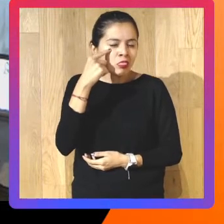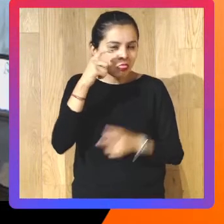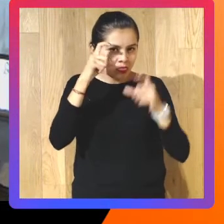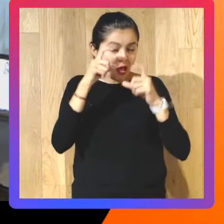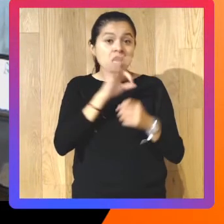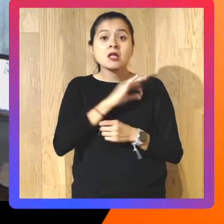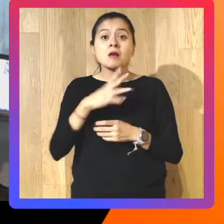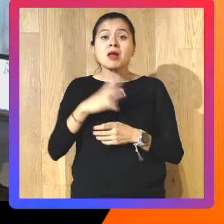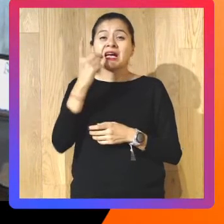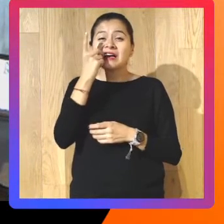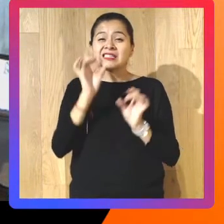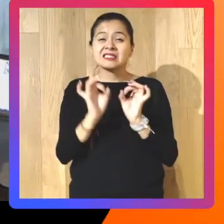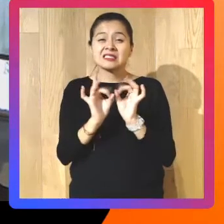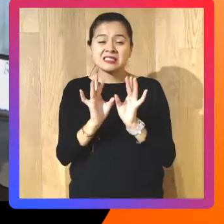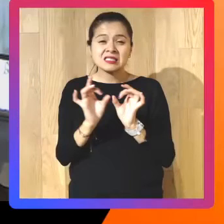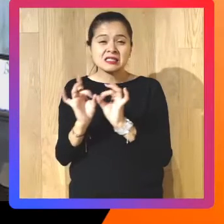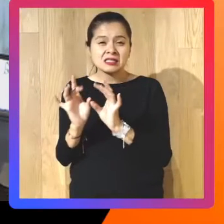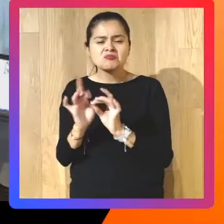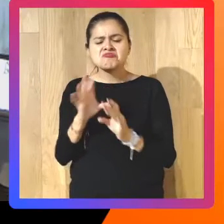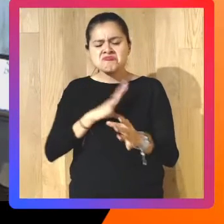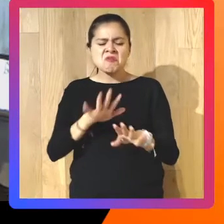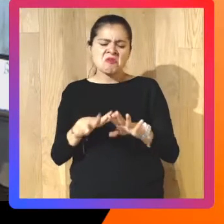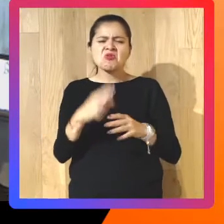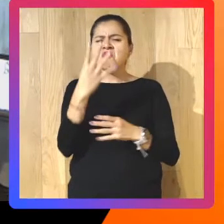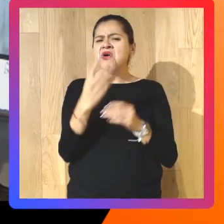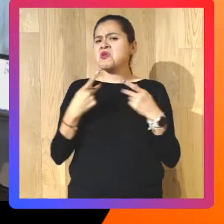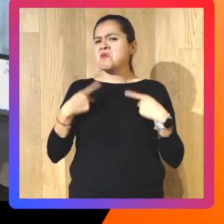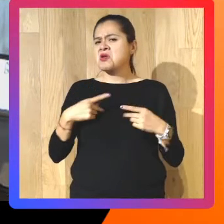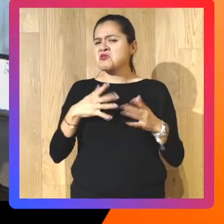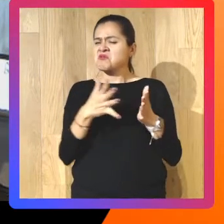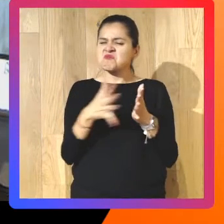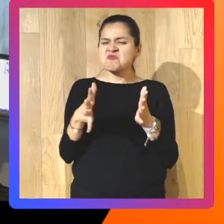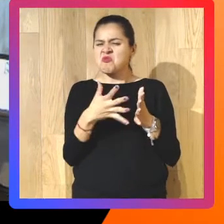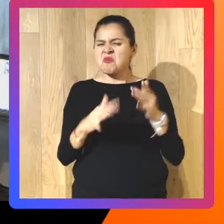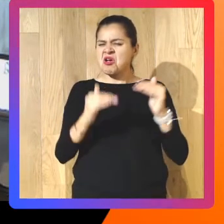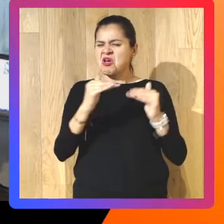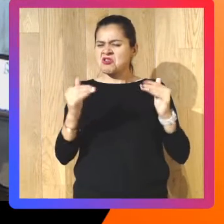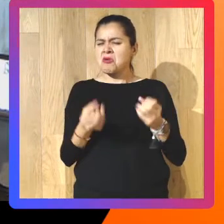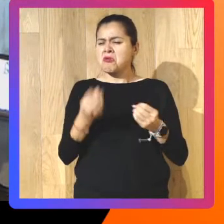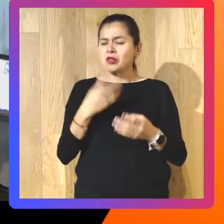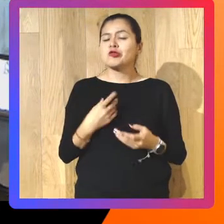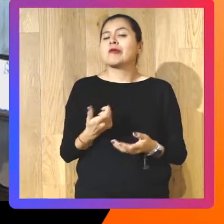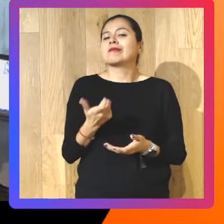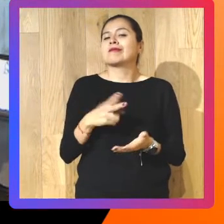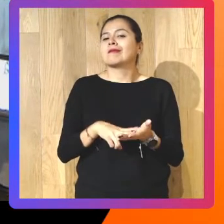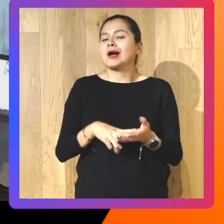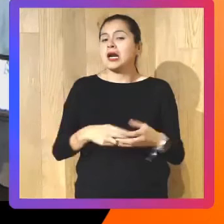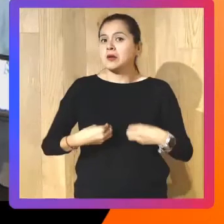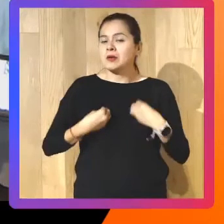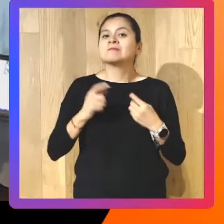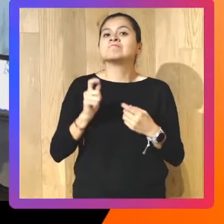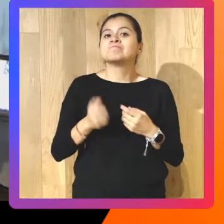al dentista. Entonces sacamos lo que cuesta a una familia de 4 personas, que es la promedio en México, cuánto le cuesta vivir.